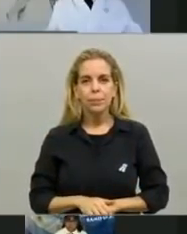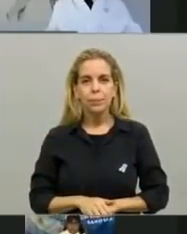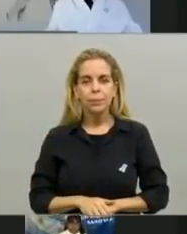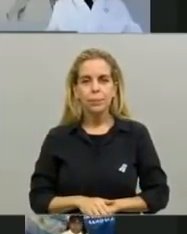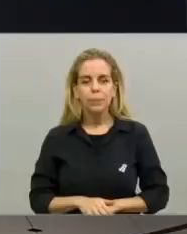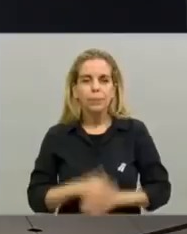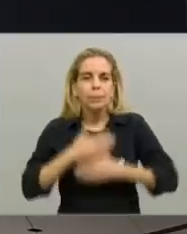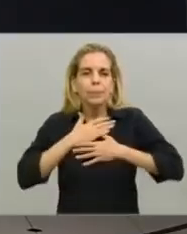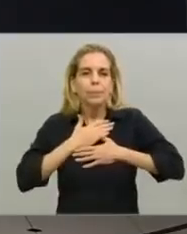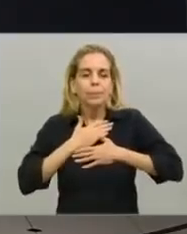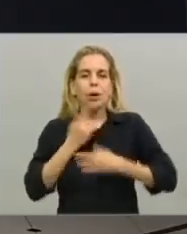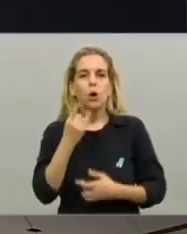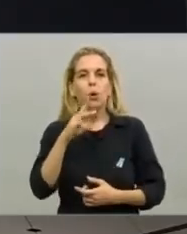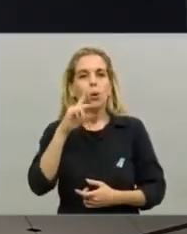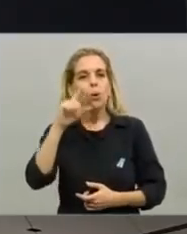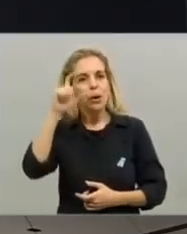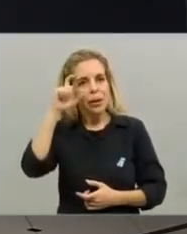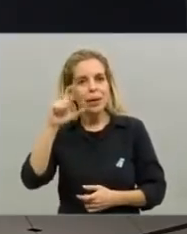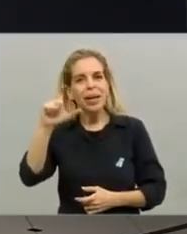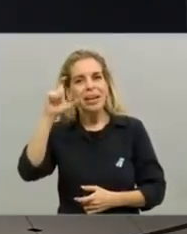La querida Uribe